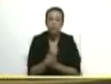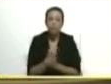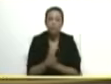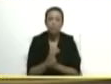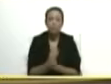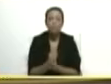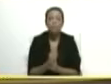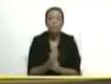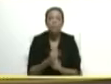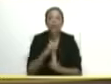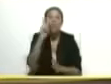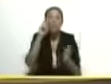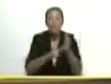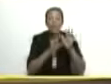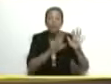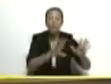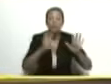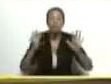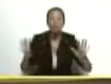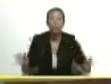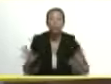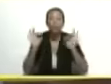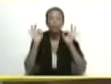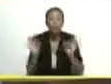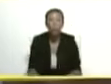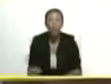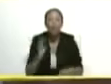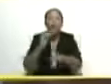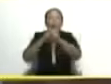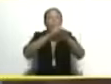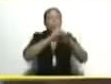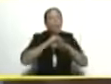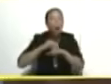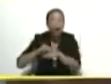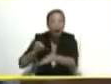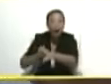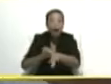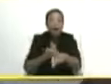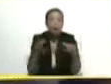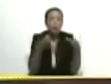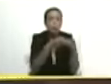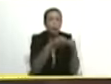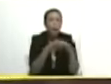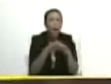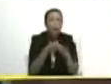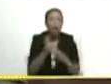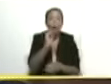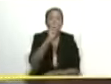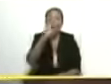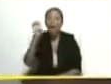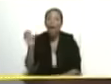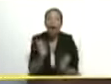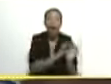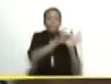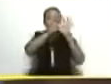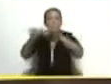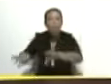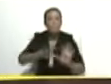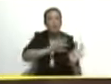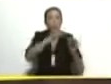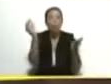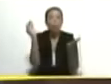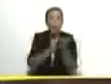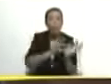Y luego todo el 2019, convocando al TIAR, a la OEA, a la invasión.